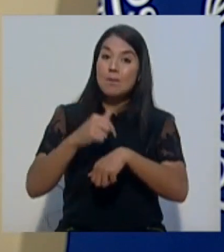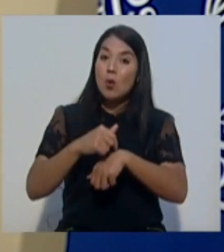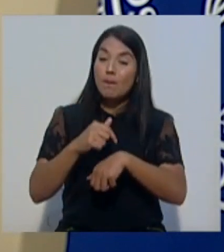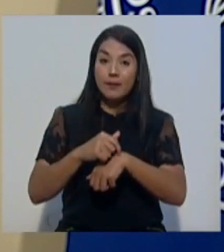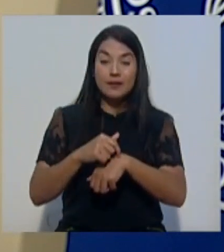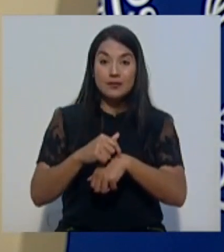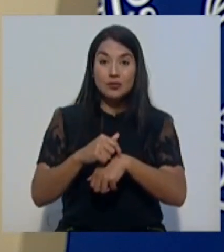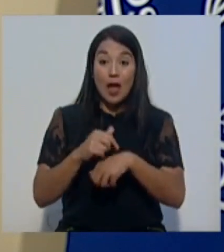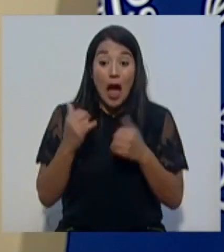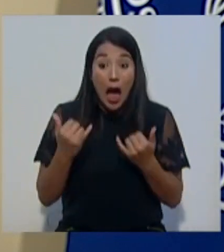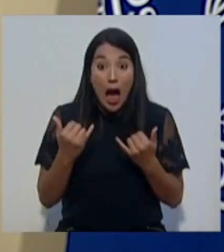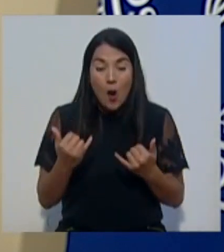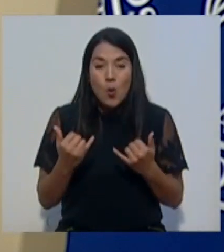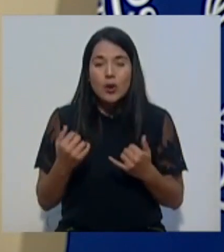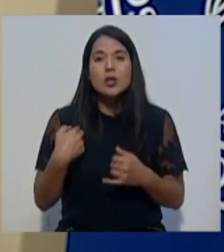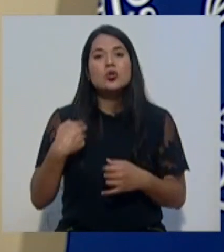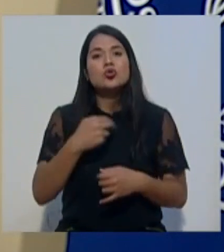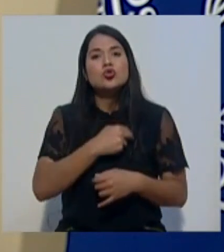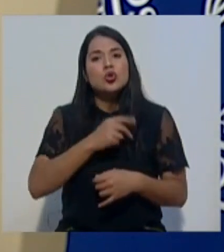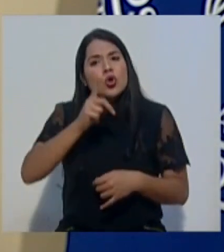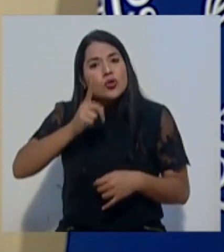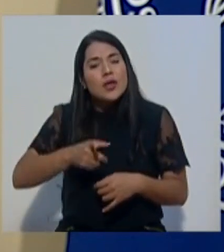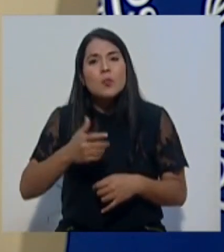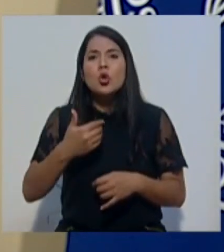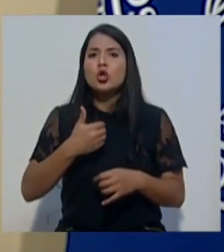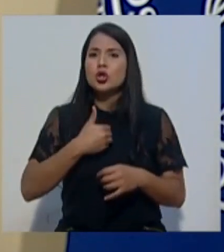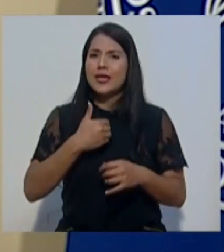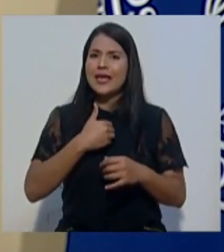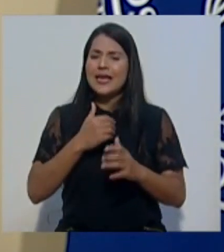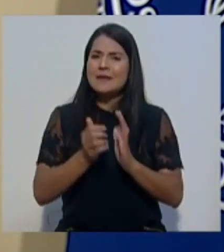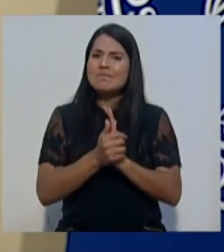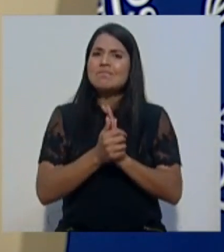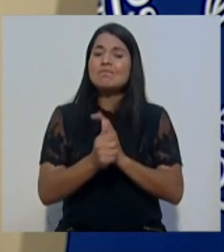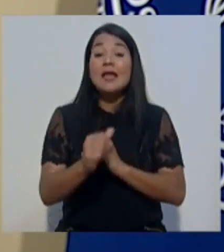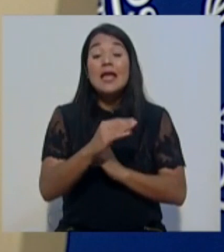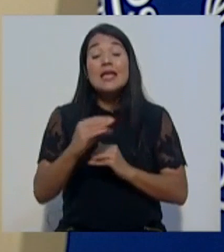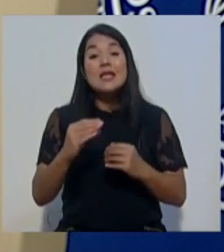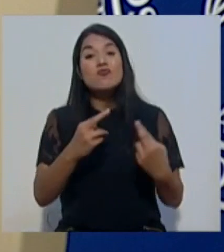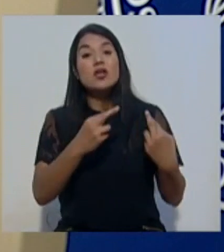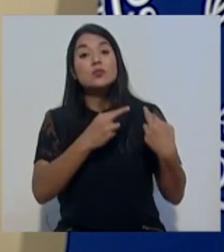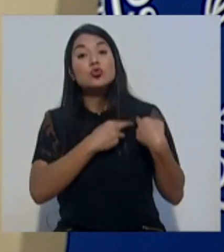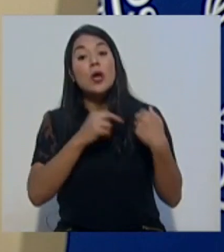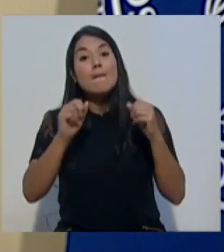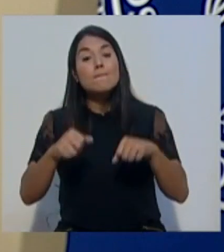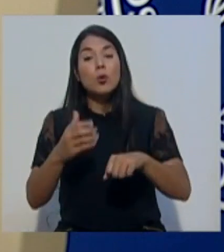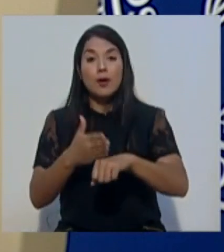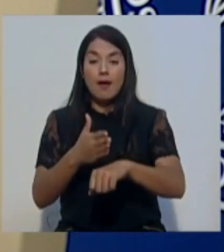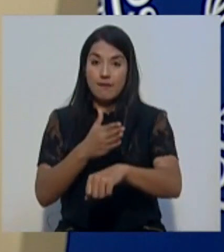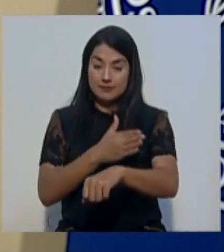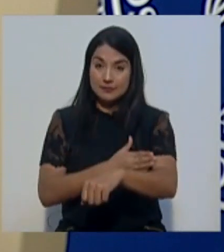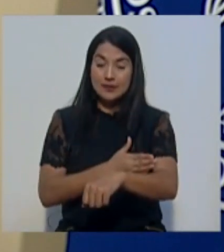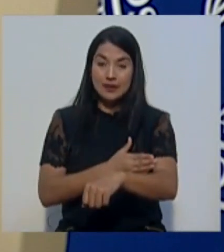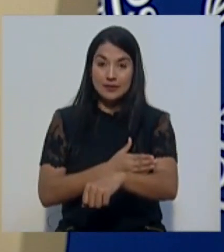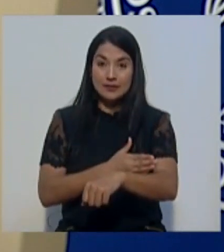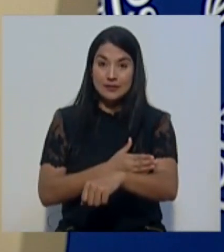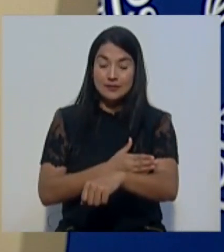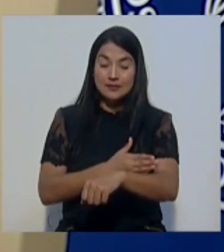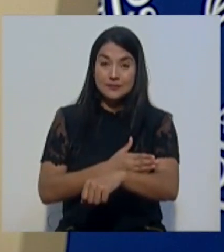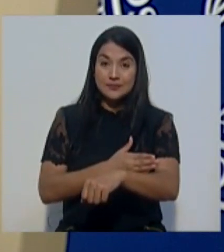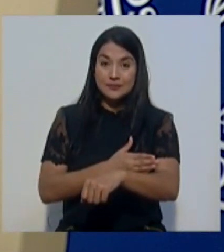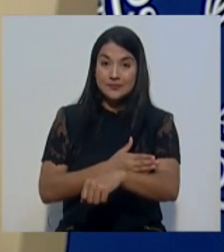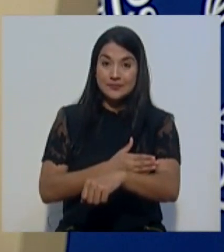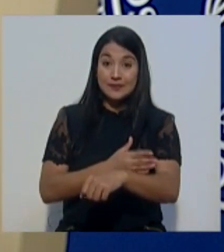momento de la pandemia, tenemos que tener la fortaleza y la responsabilidad de avanzar en esa